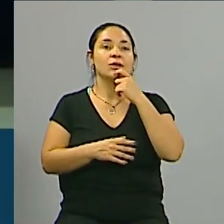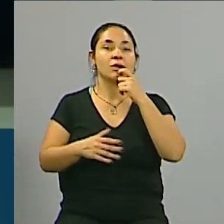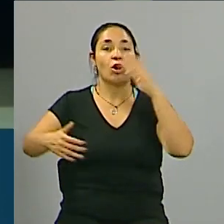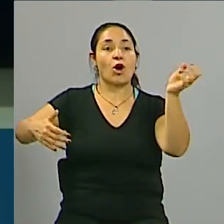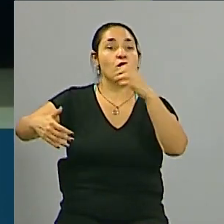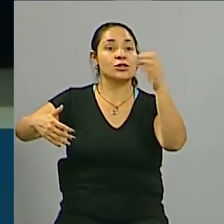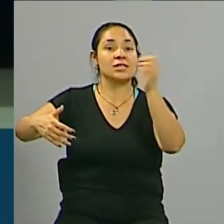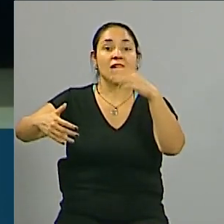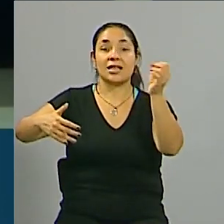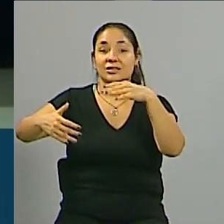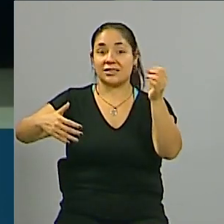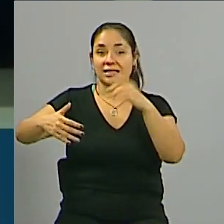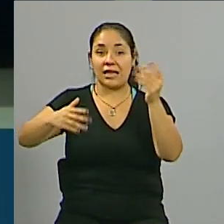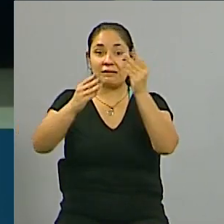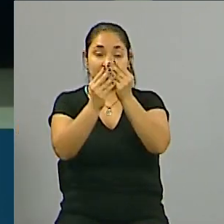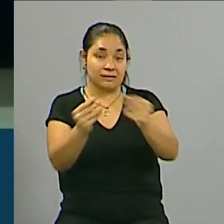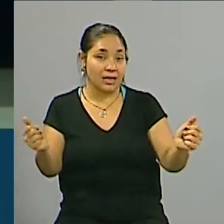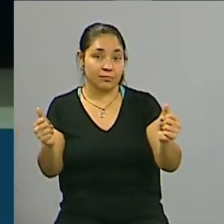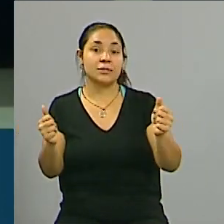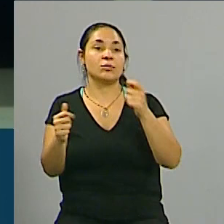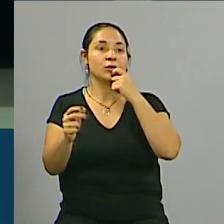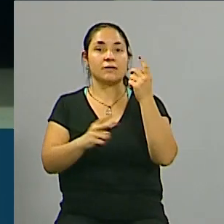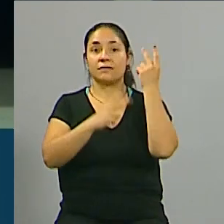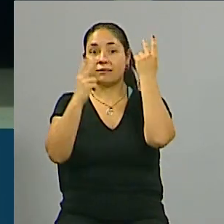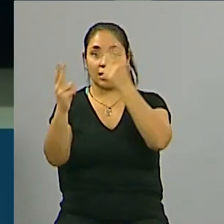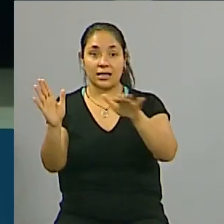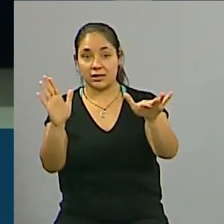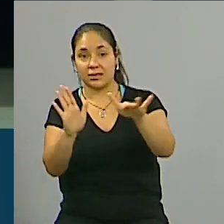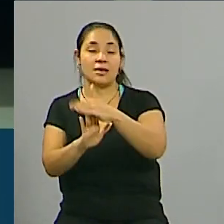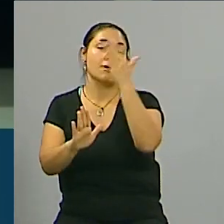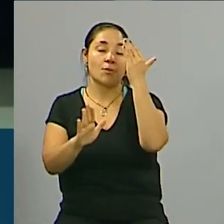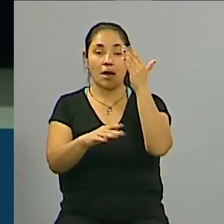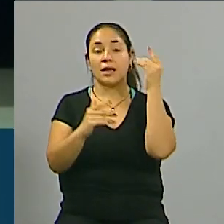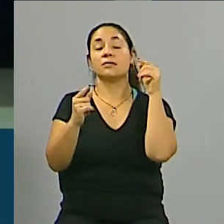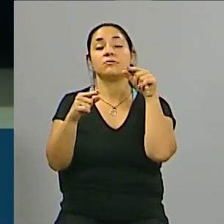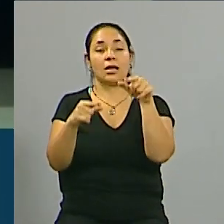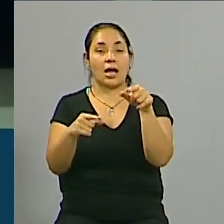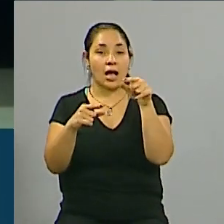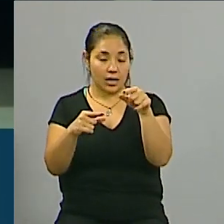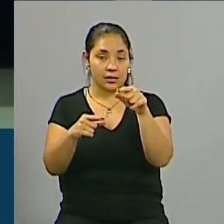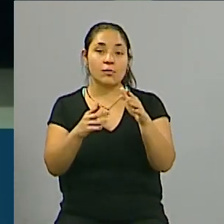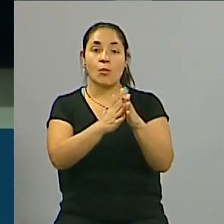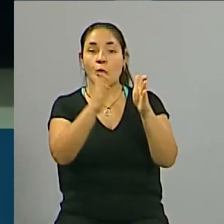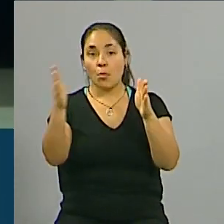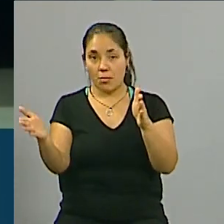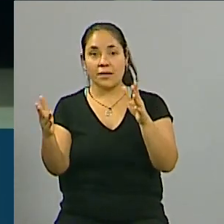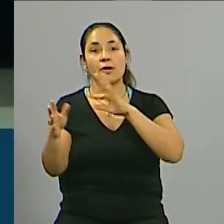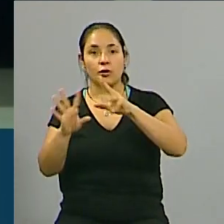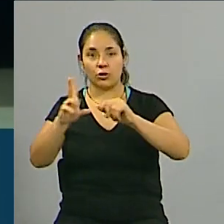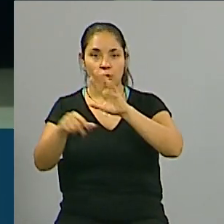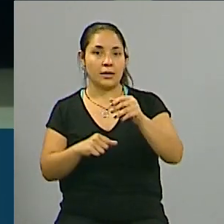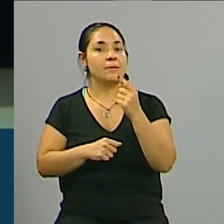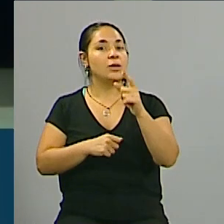cosecha, hay un montón de circunstancias de migración también que recibe el departamento al momento de eso, pero el gobierno de la provincia en eso